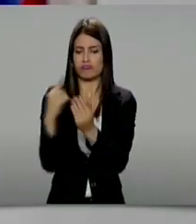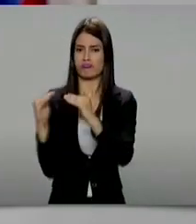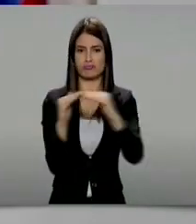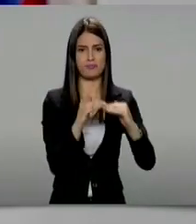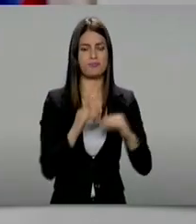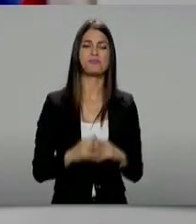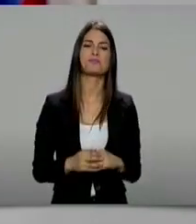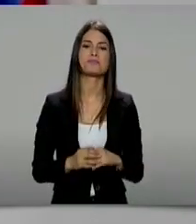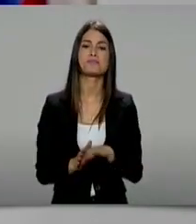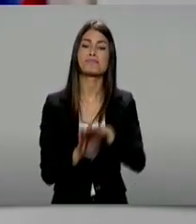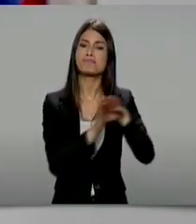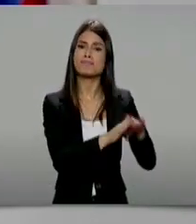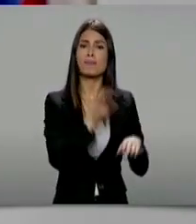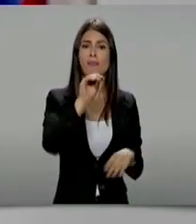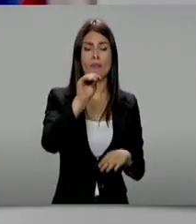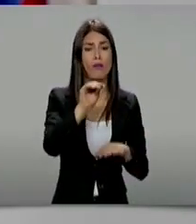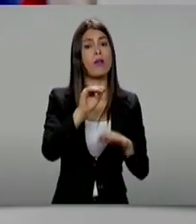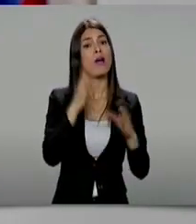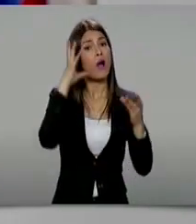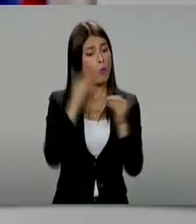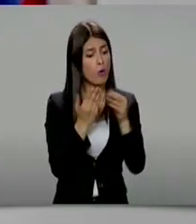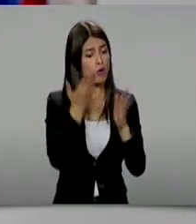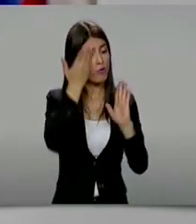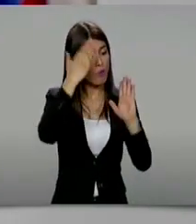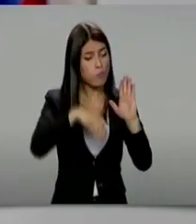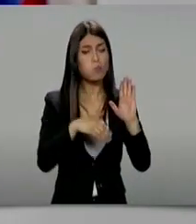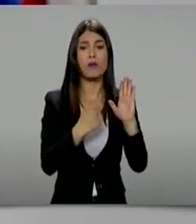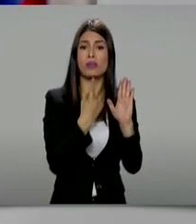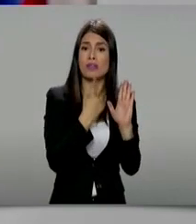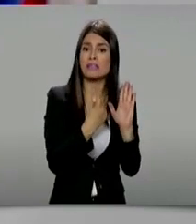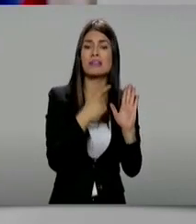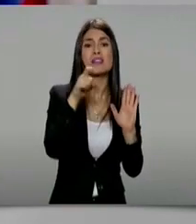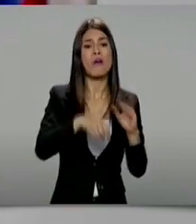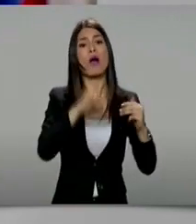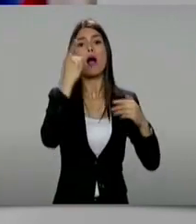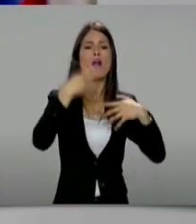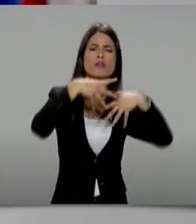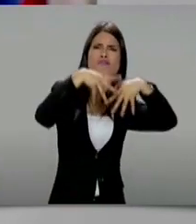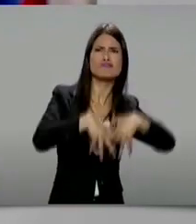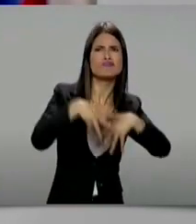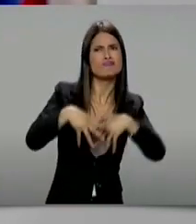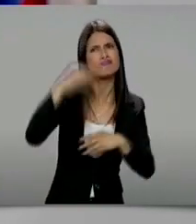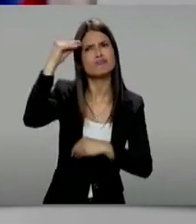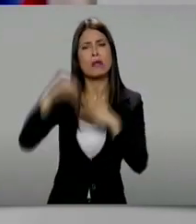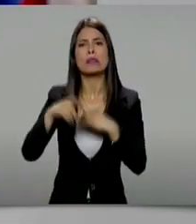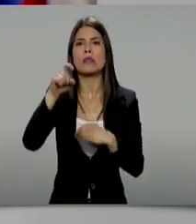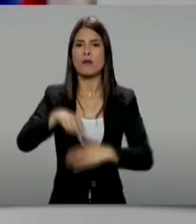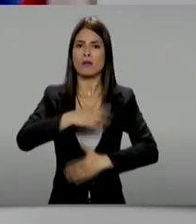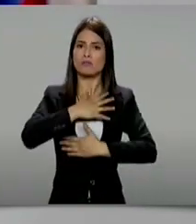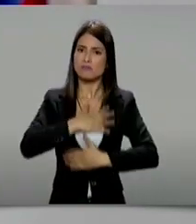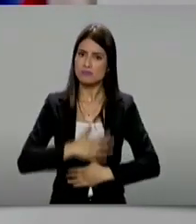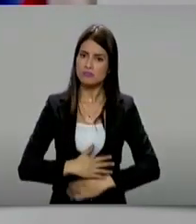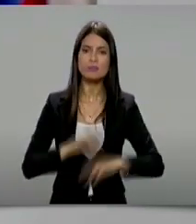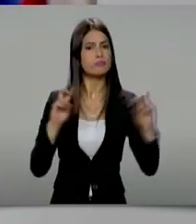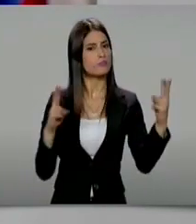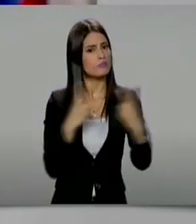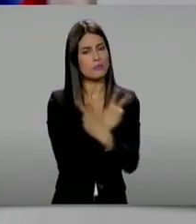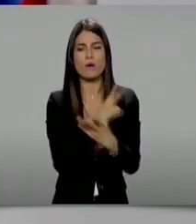pacífica y que el estado tiene la obligación de proteger los derechos de todos los ciudadanos